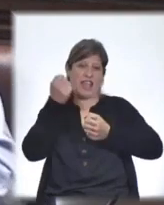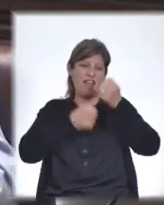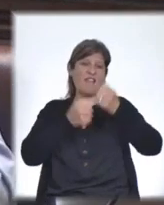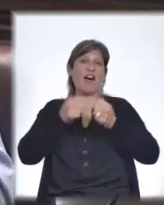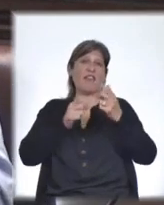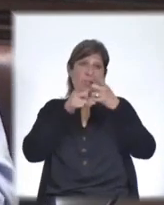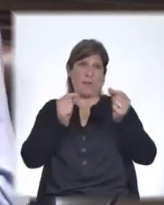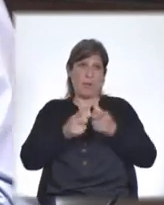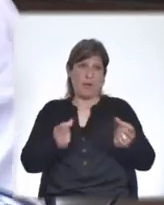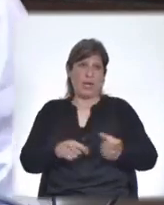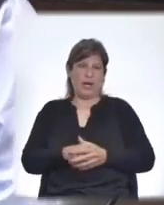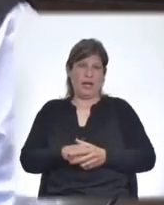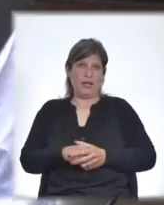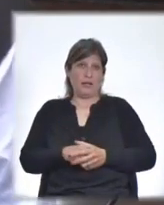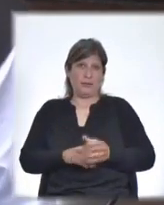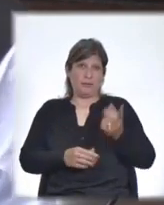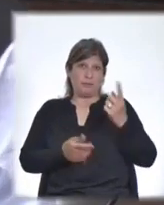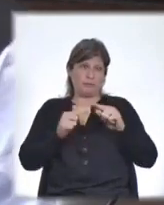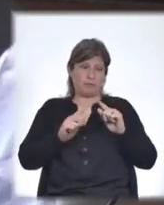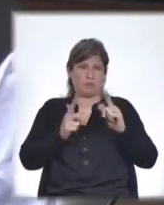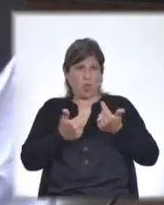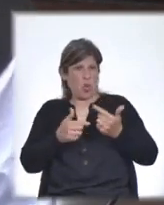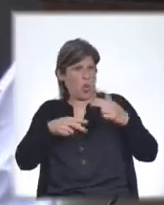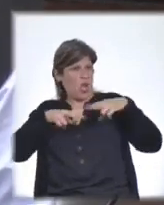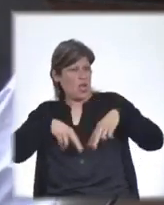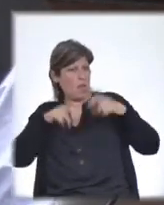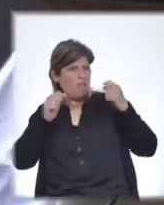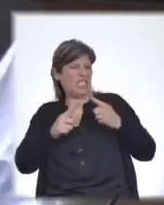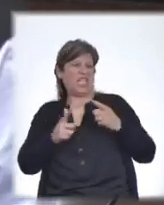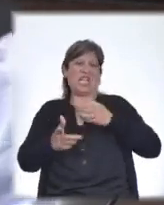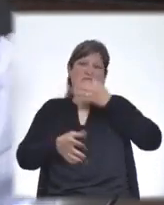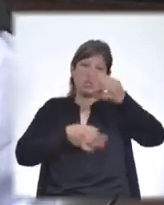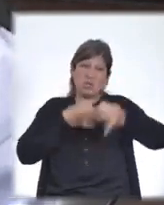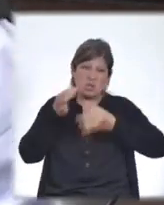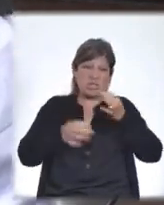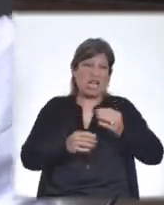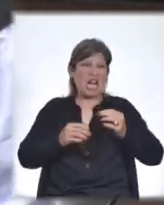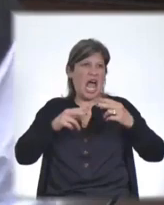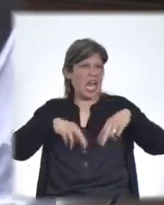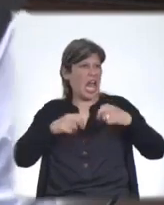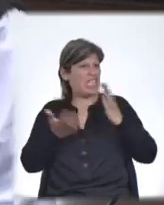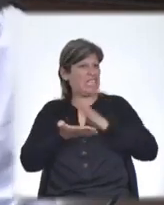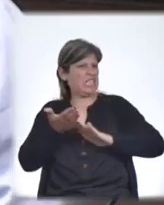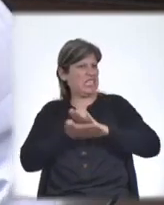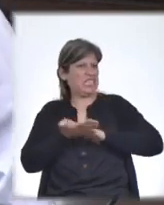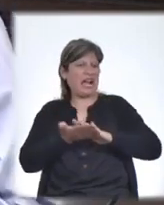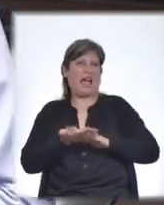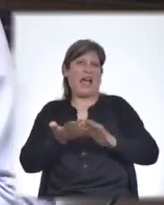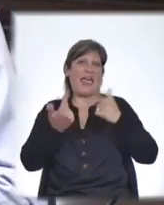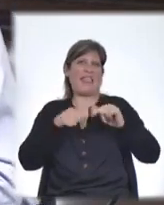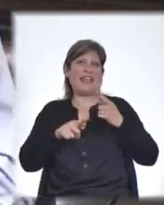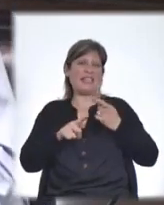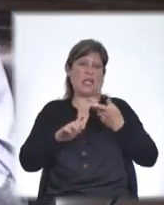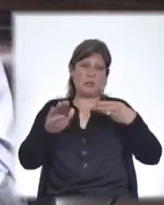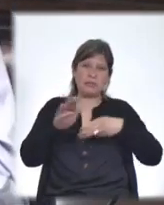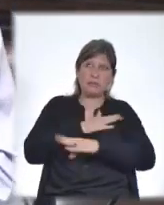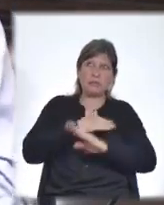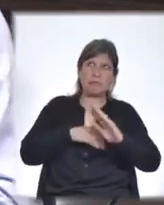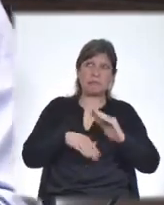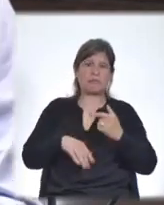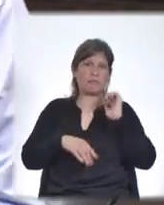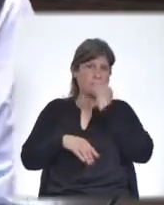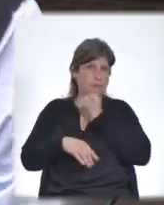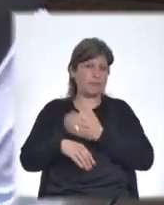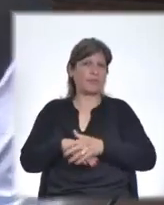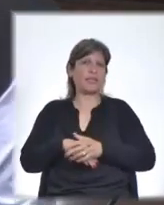ley. Sin investigación, sin consejo de nada, sin análisis de nada, se lo metió por la ventana.